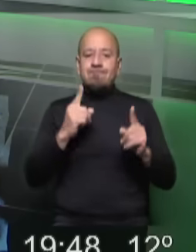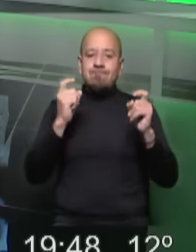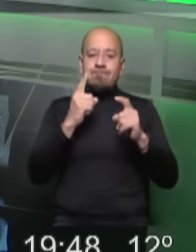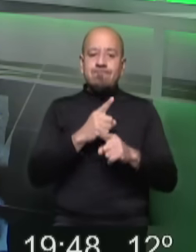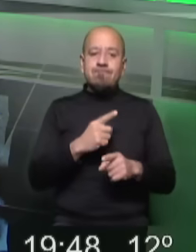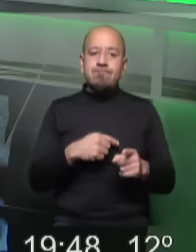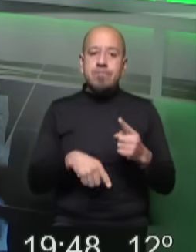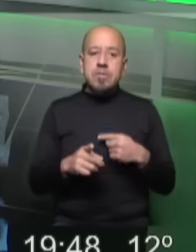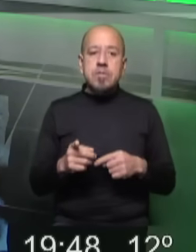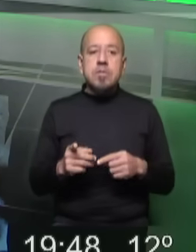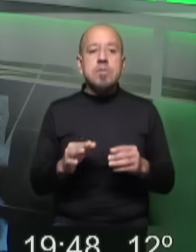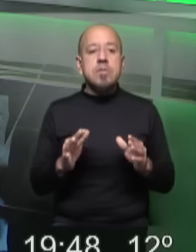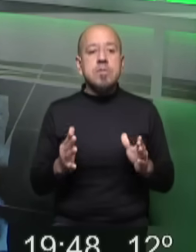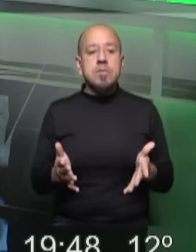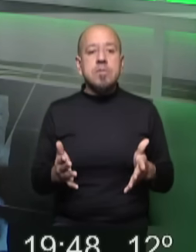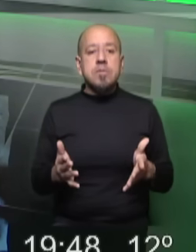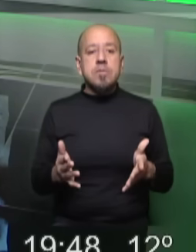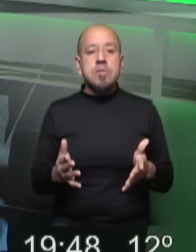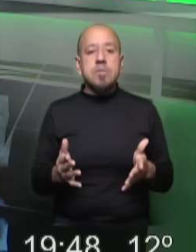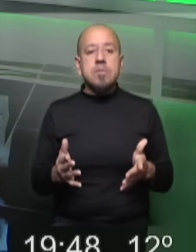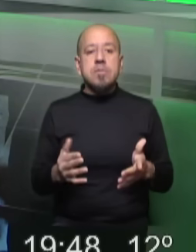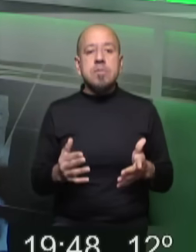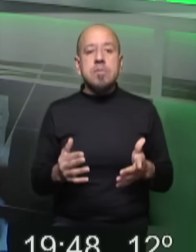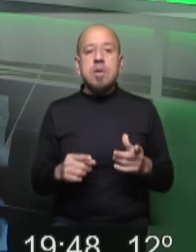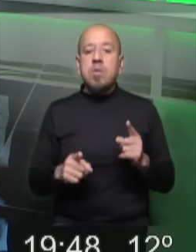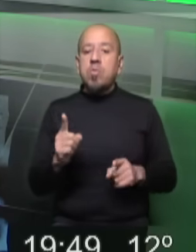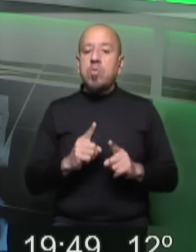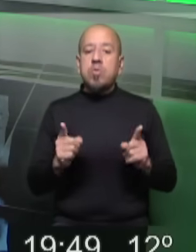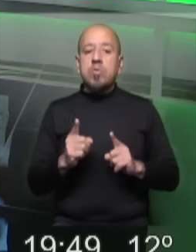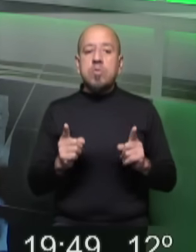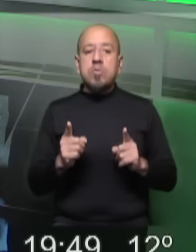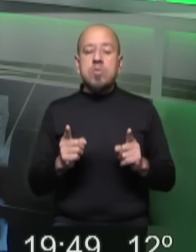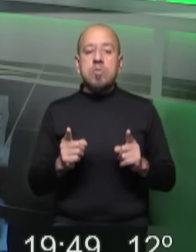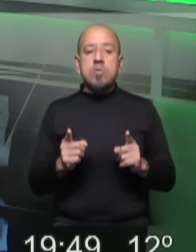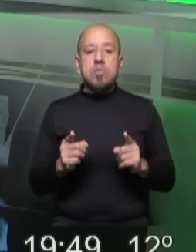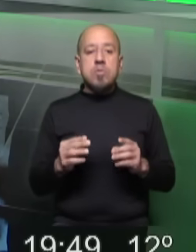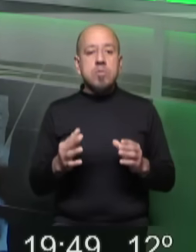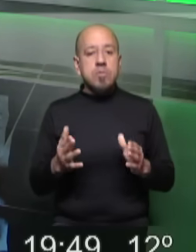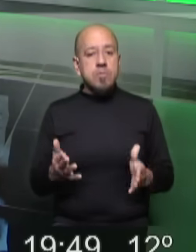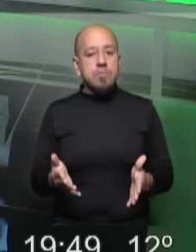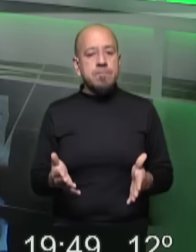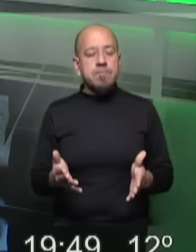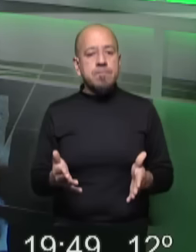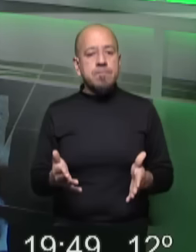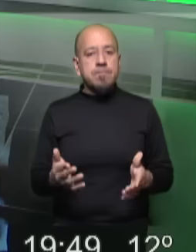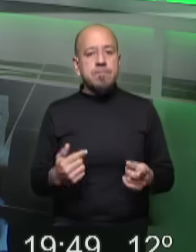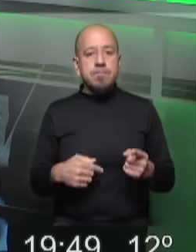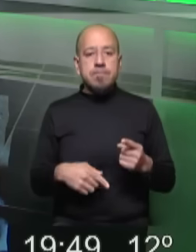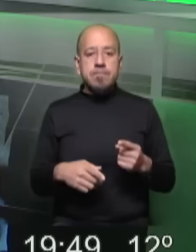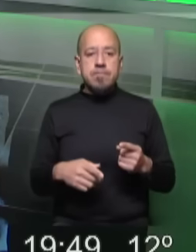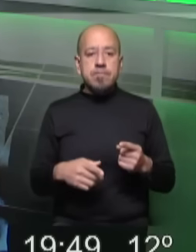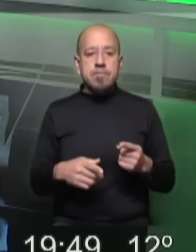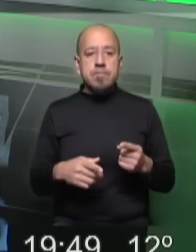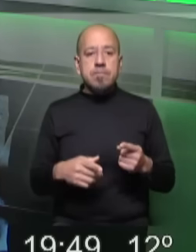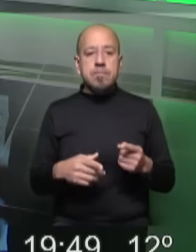eh claro Acá hay voces que no están y se y y parecen estar es decir Bueno hasta dónde llega la